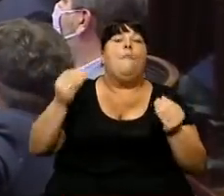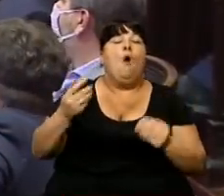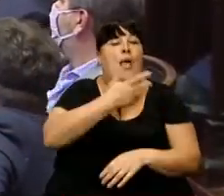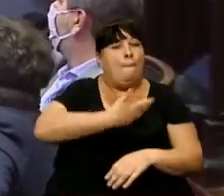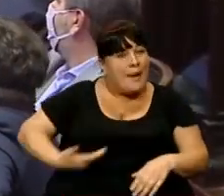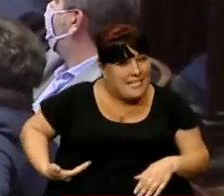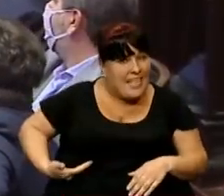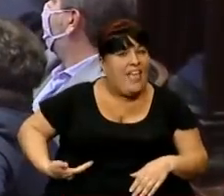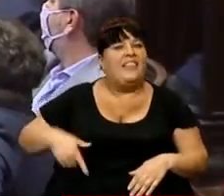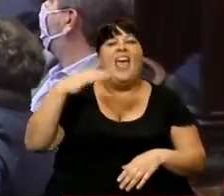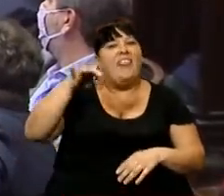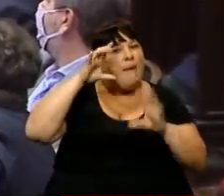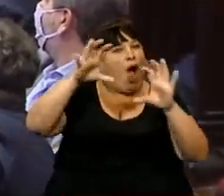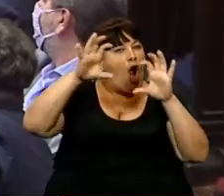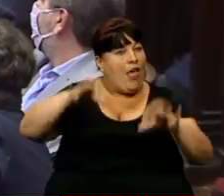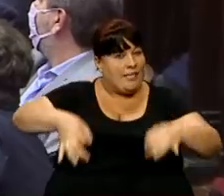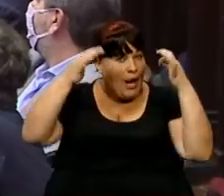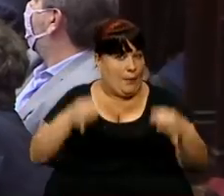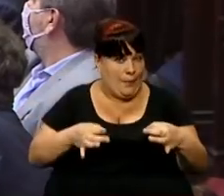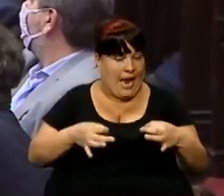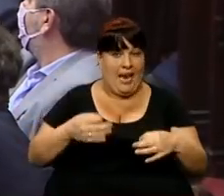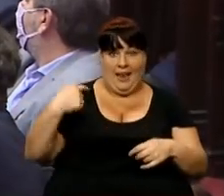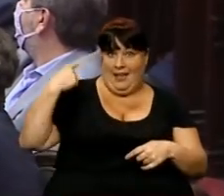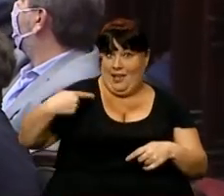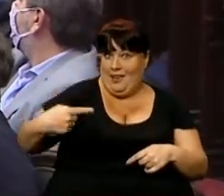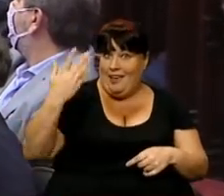señor presidente tendrá que recordar bien